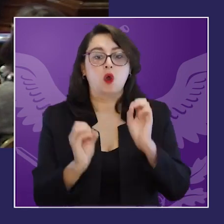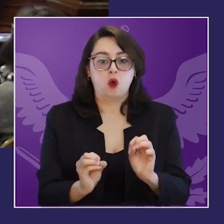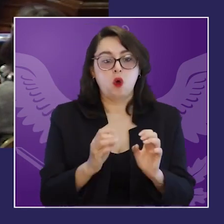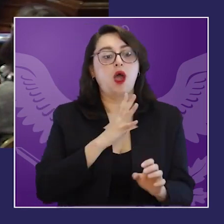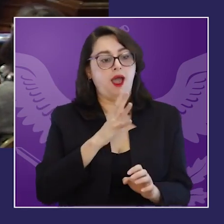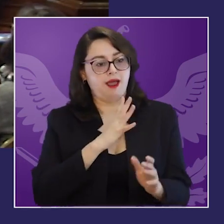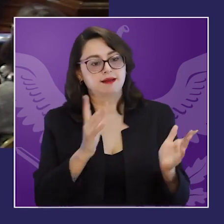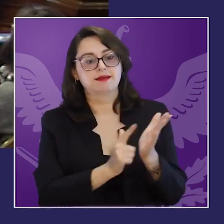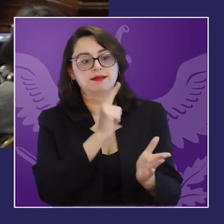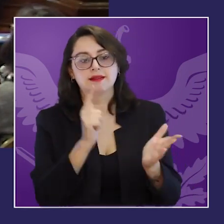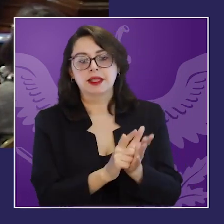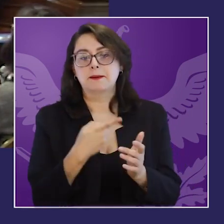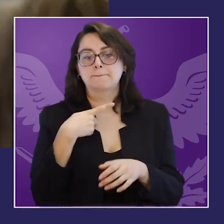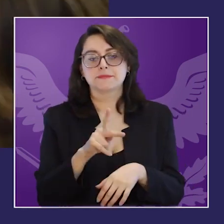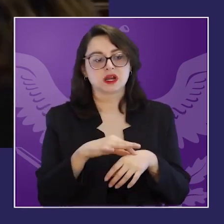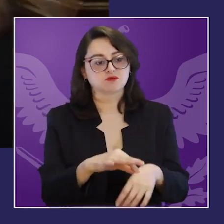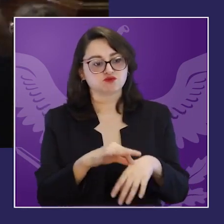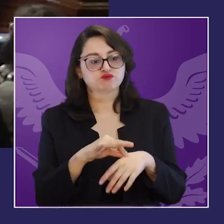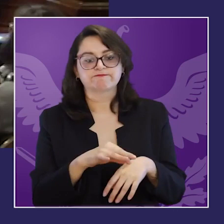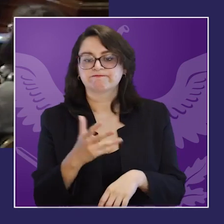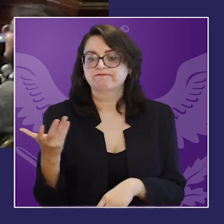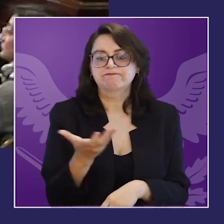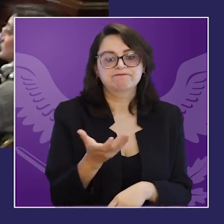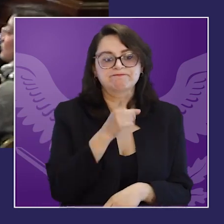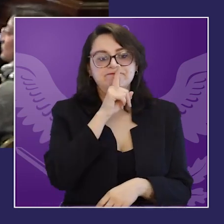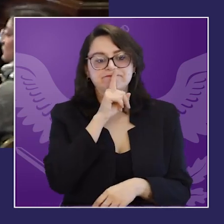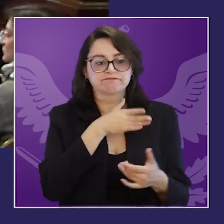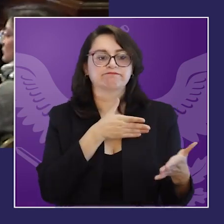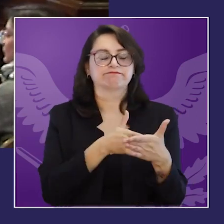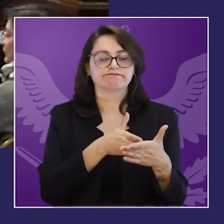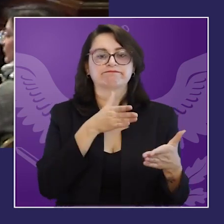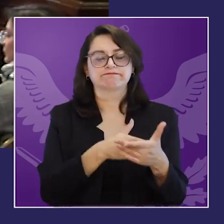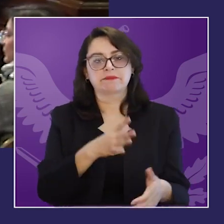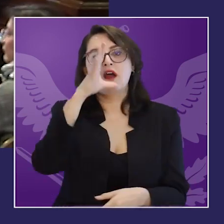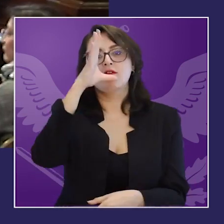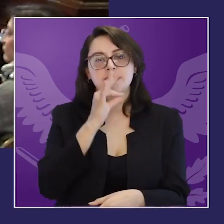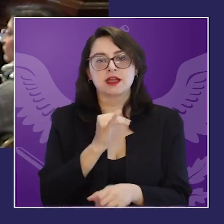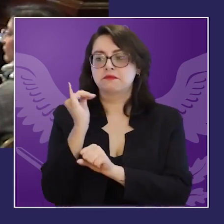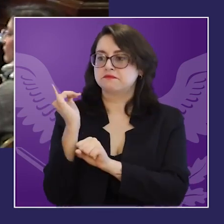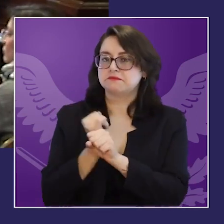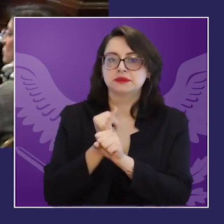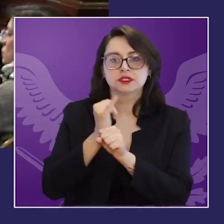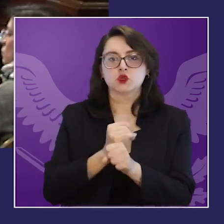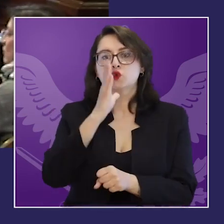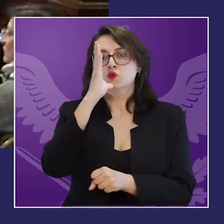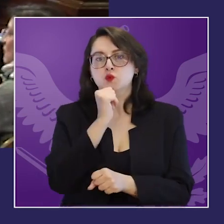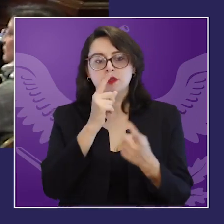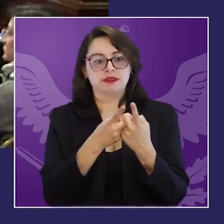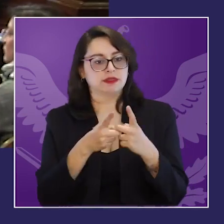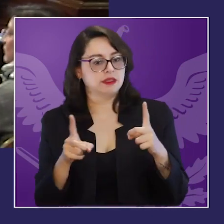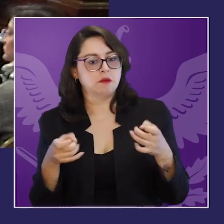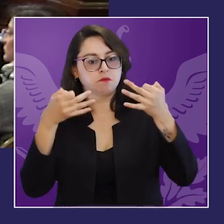reglamentación o la insuficiencia en la implementación de estas leyes ha sido un obstáculo en la